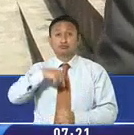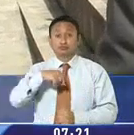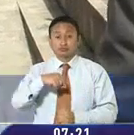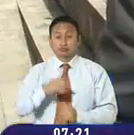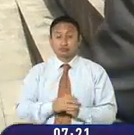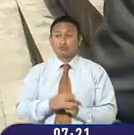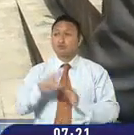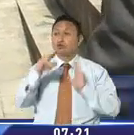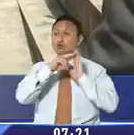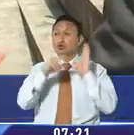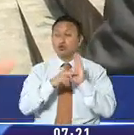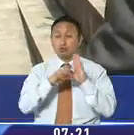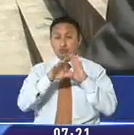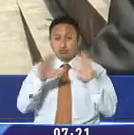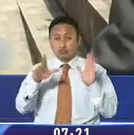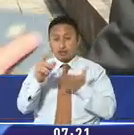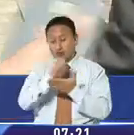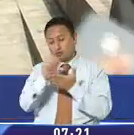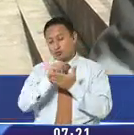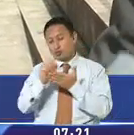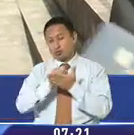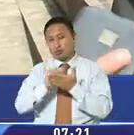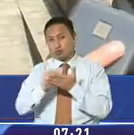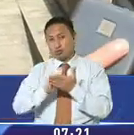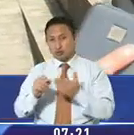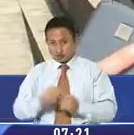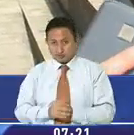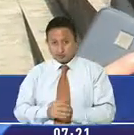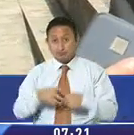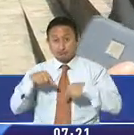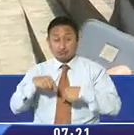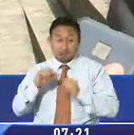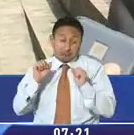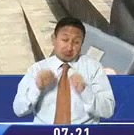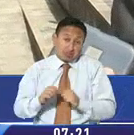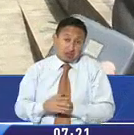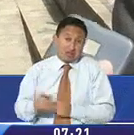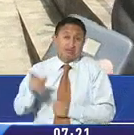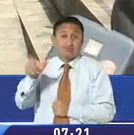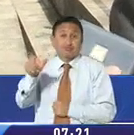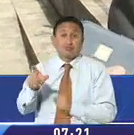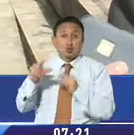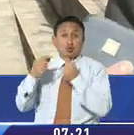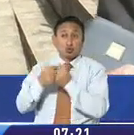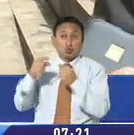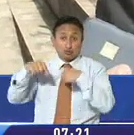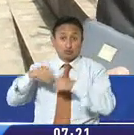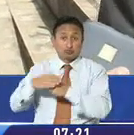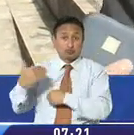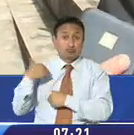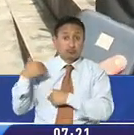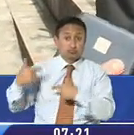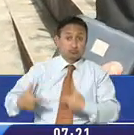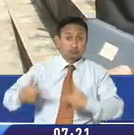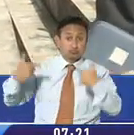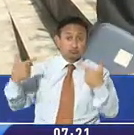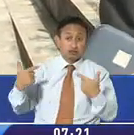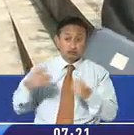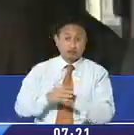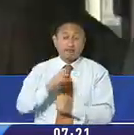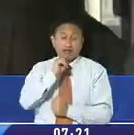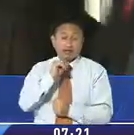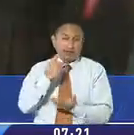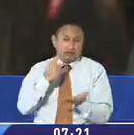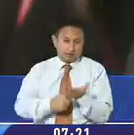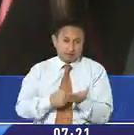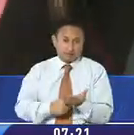general, estamos generando la posibilidad de que ellos puedan estar armados, eso va a entrar al debate, todavía no está definido. Pero